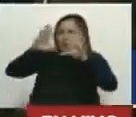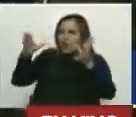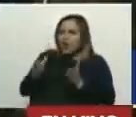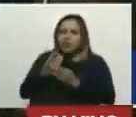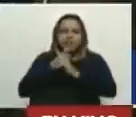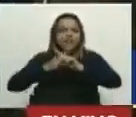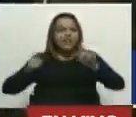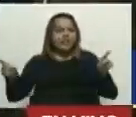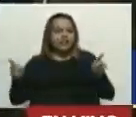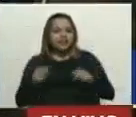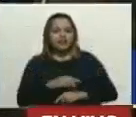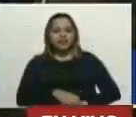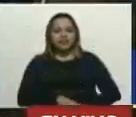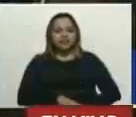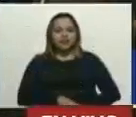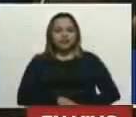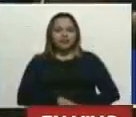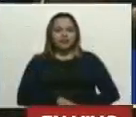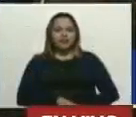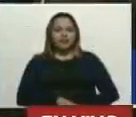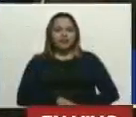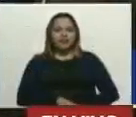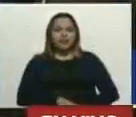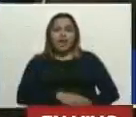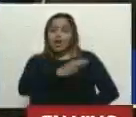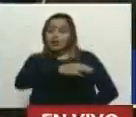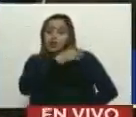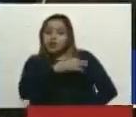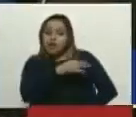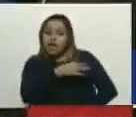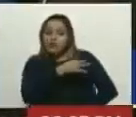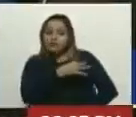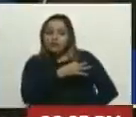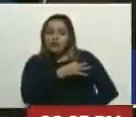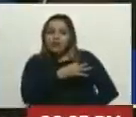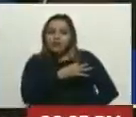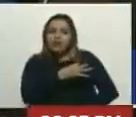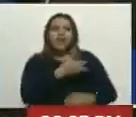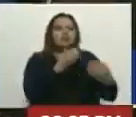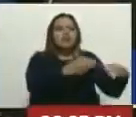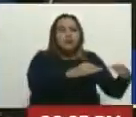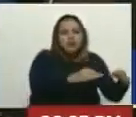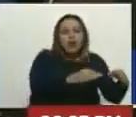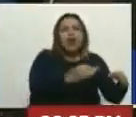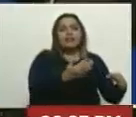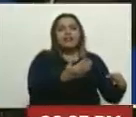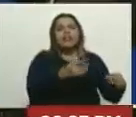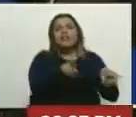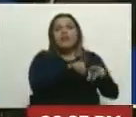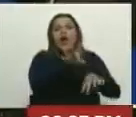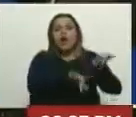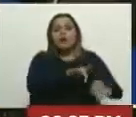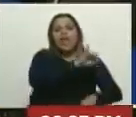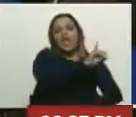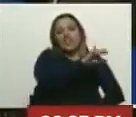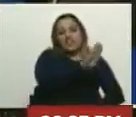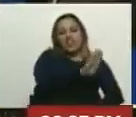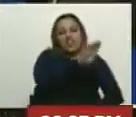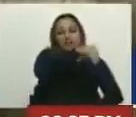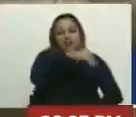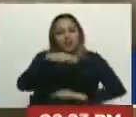decimos también, que la sociedad regular es IBM y nosotros somos Macintosh. Porque